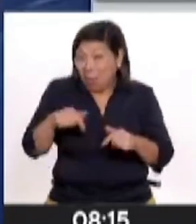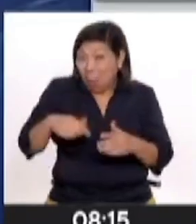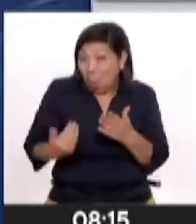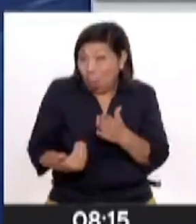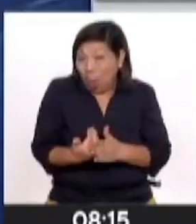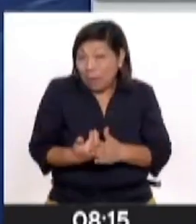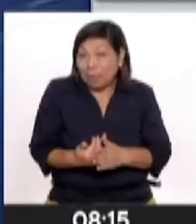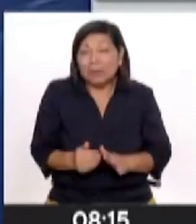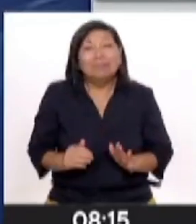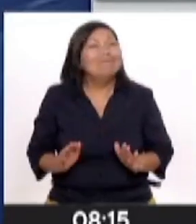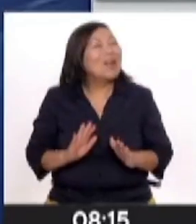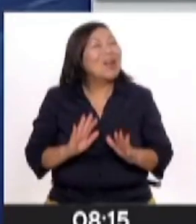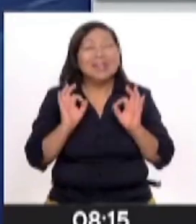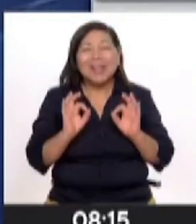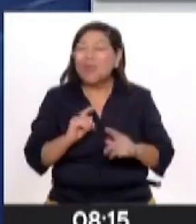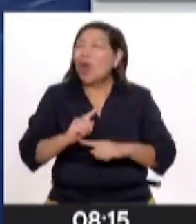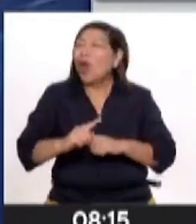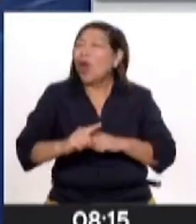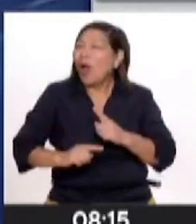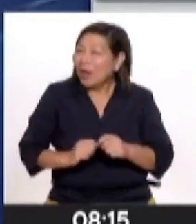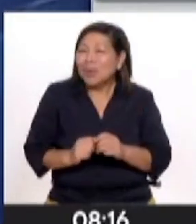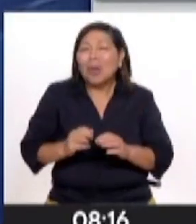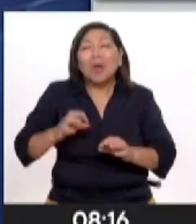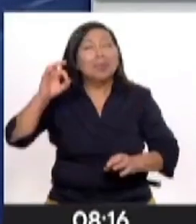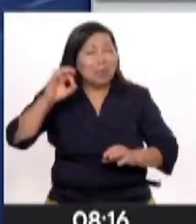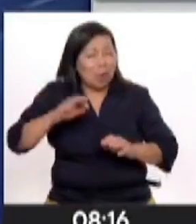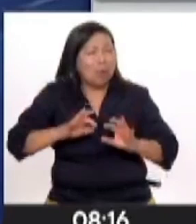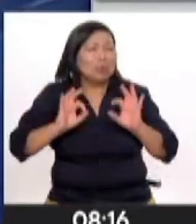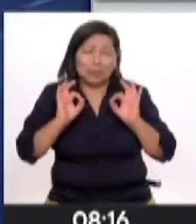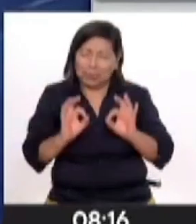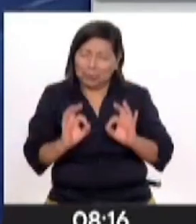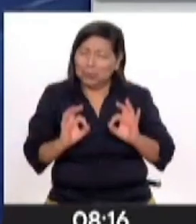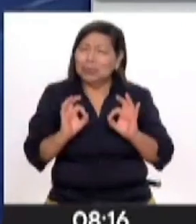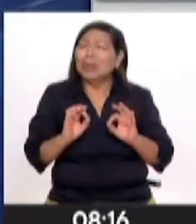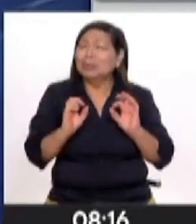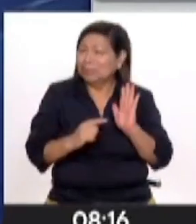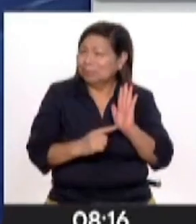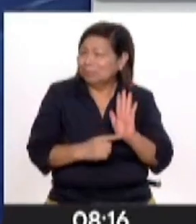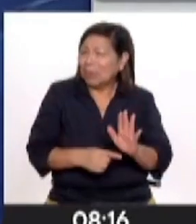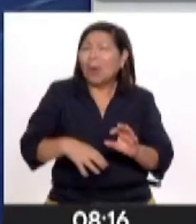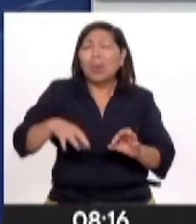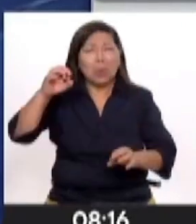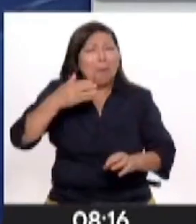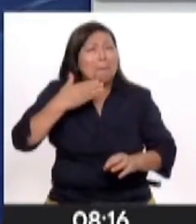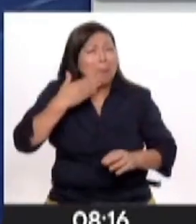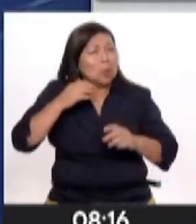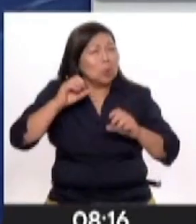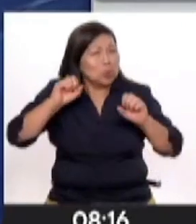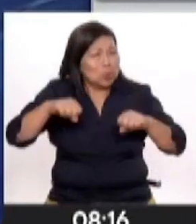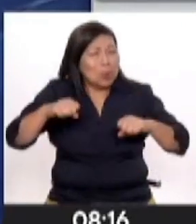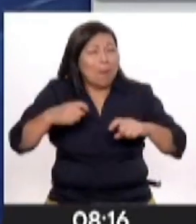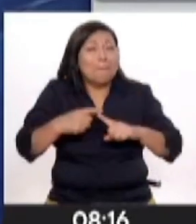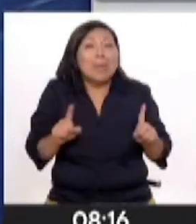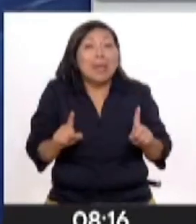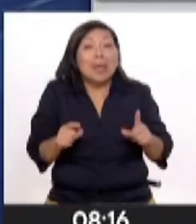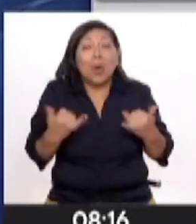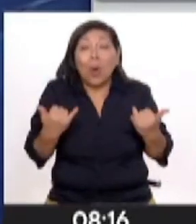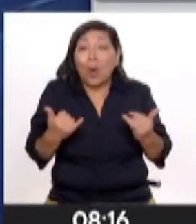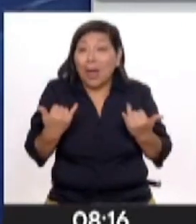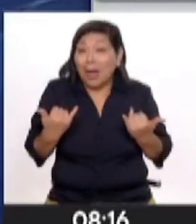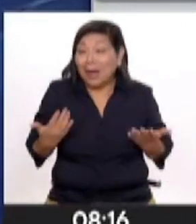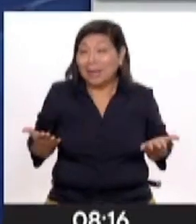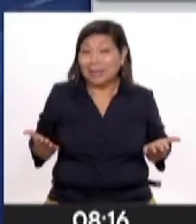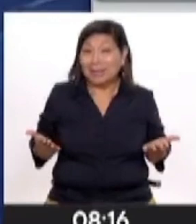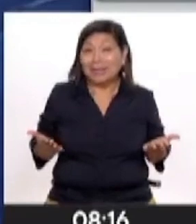En realidad, todos los años podemos presentar nevadas, todos los años podemos presentar eventos de granizada. Sin embargo, este evento ha sido bastante particular